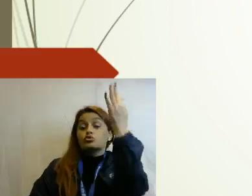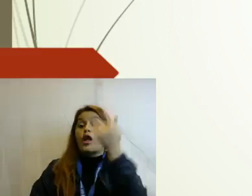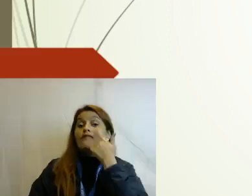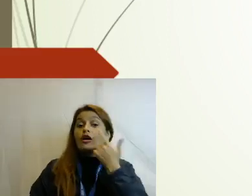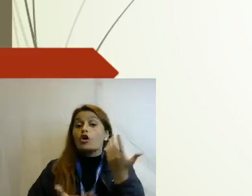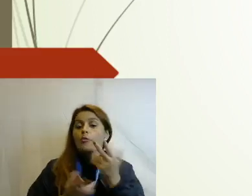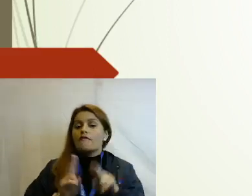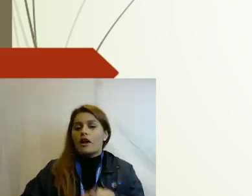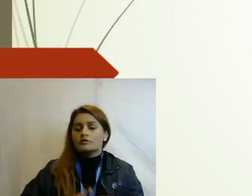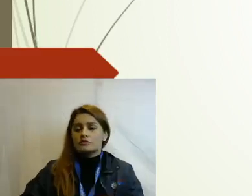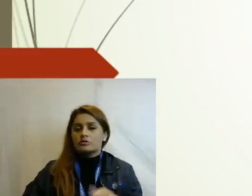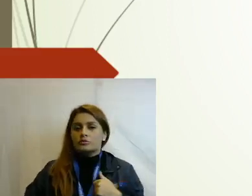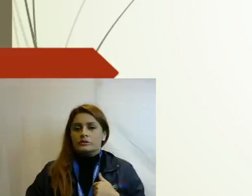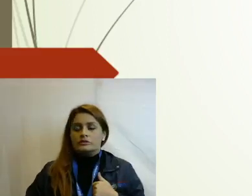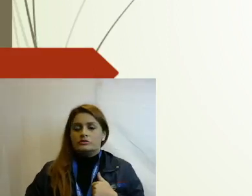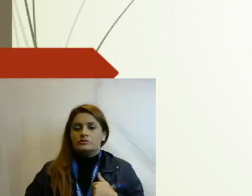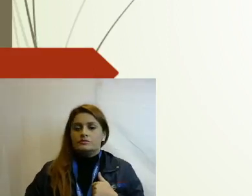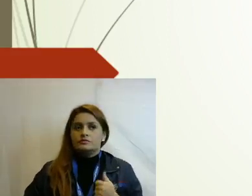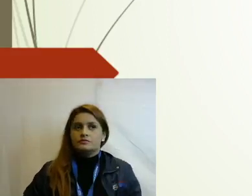vamos a implementar, ¿verdad?